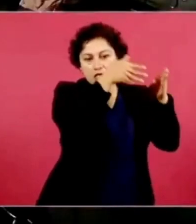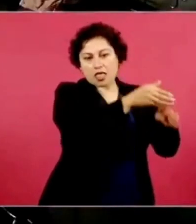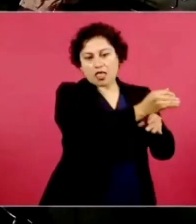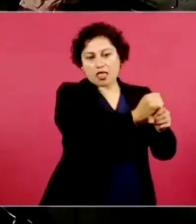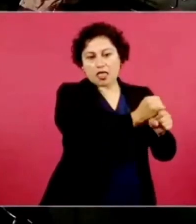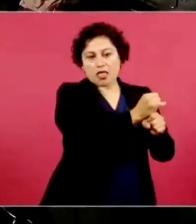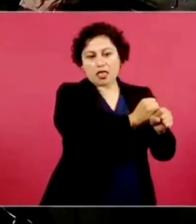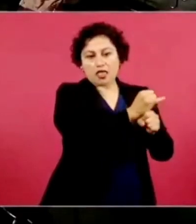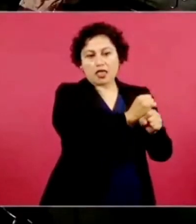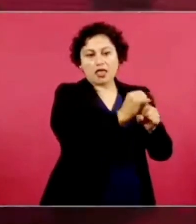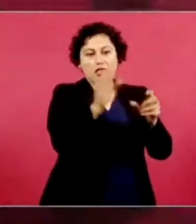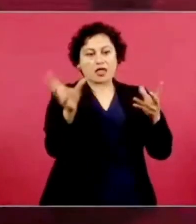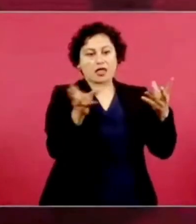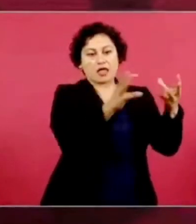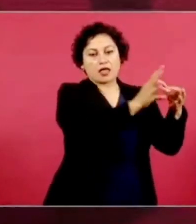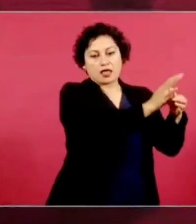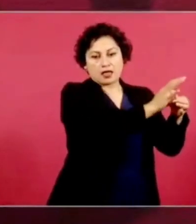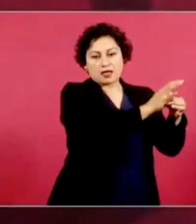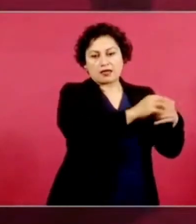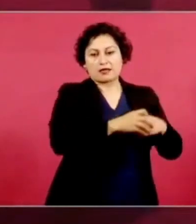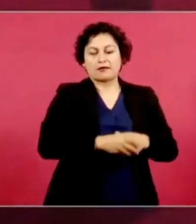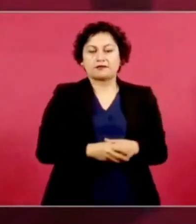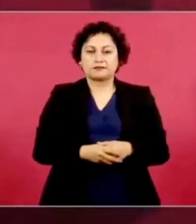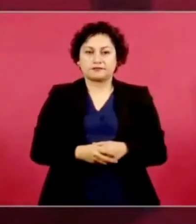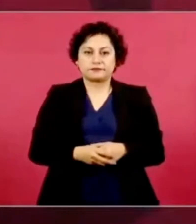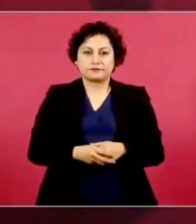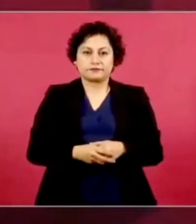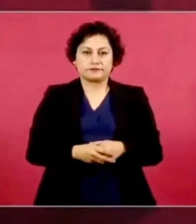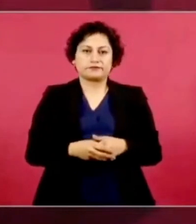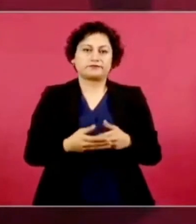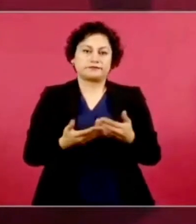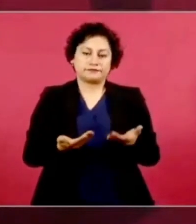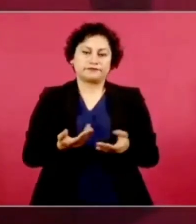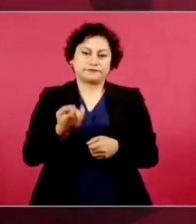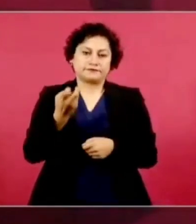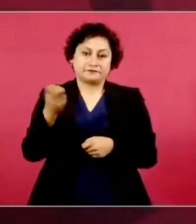al servicio del poder económico.